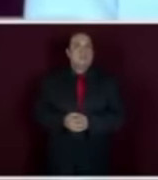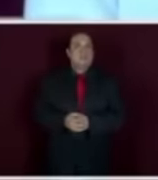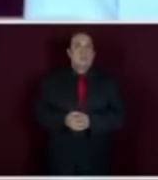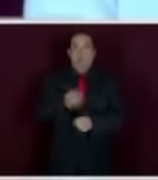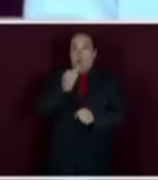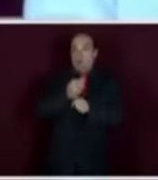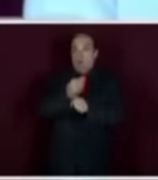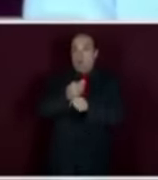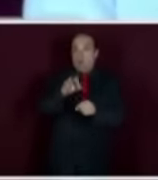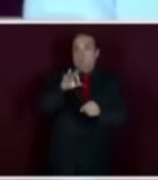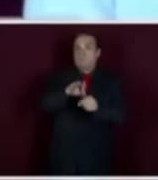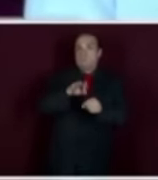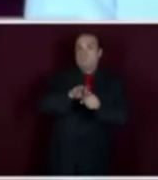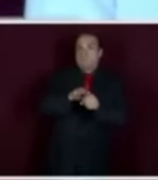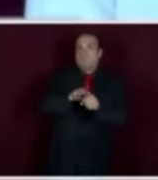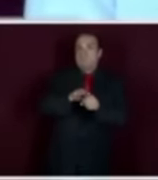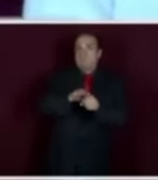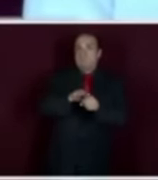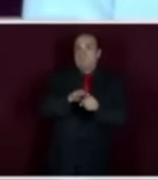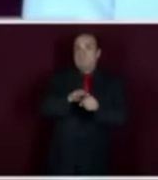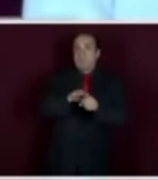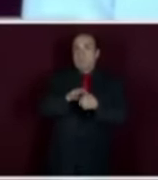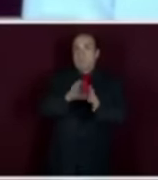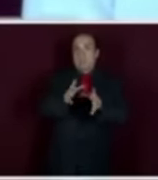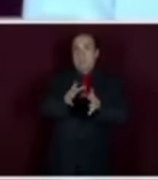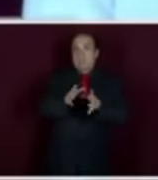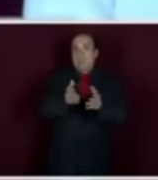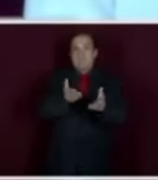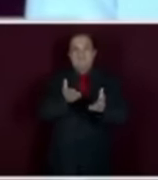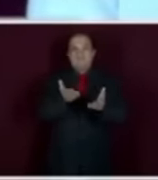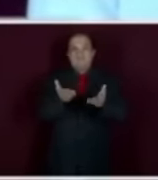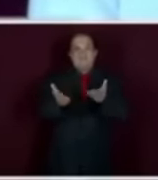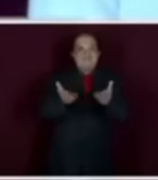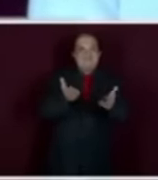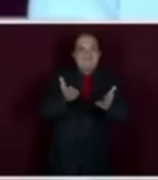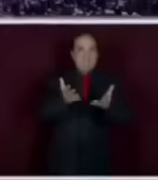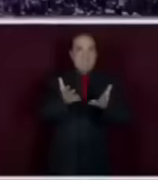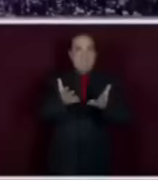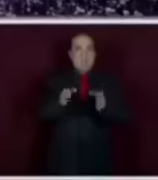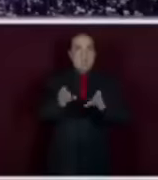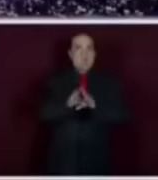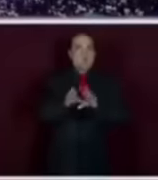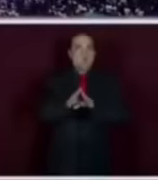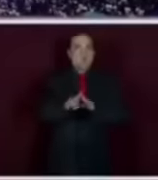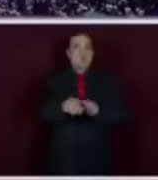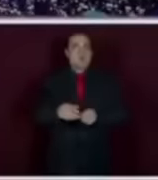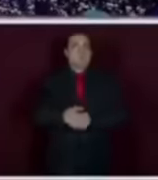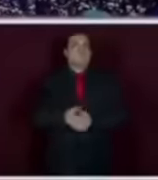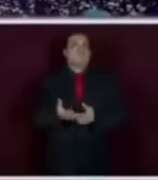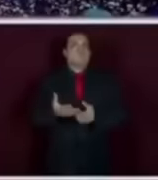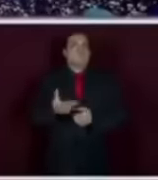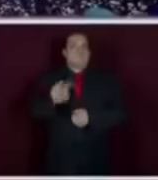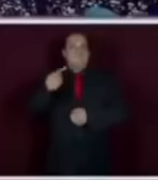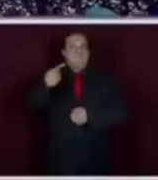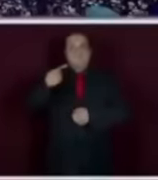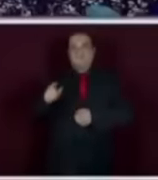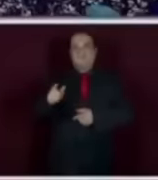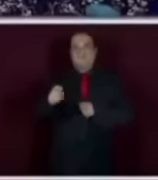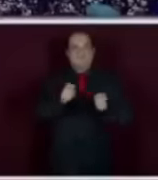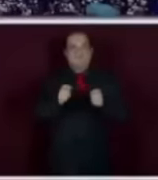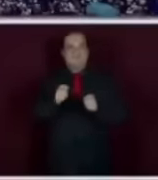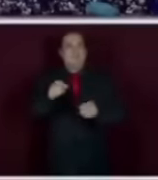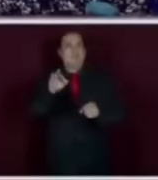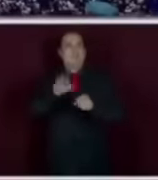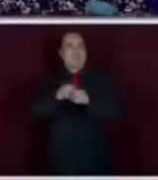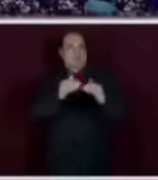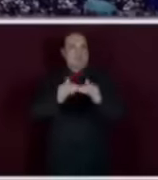elección se juega la democracia o el autoritarismo. Lo que no entienden,